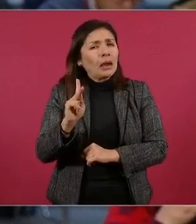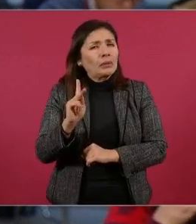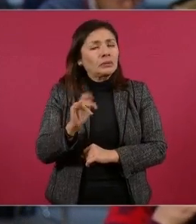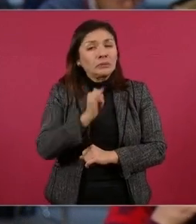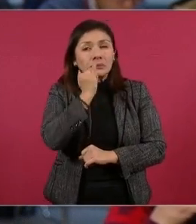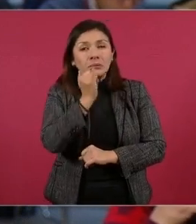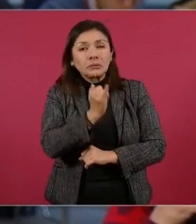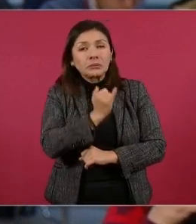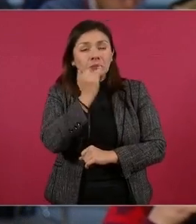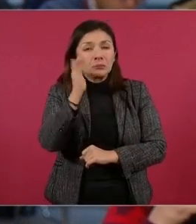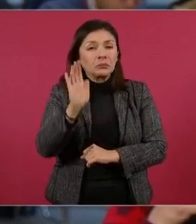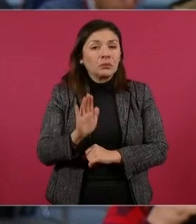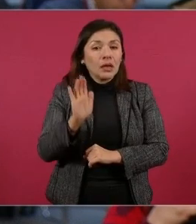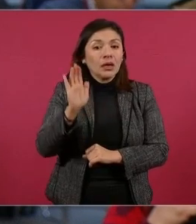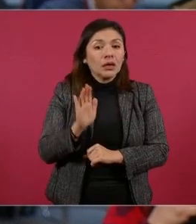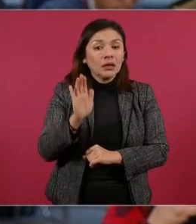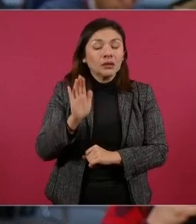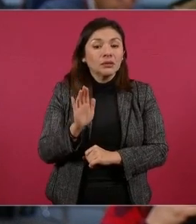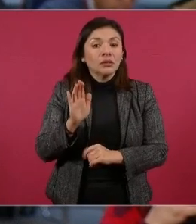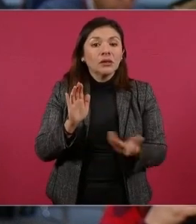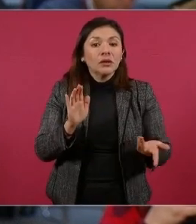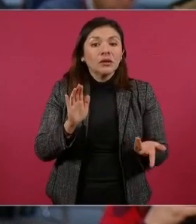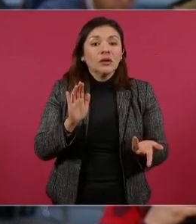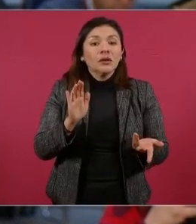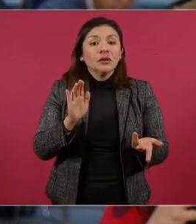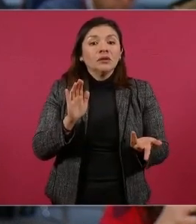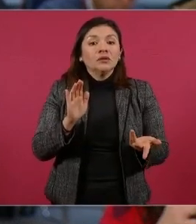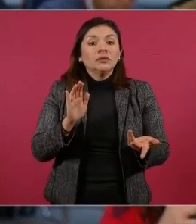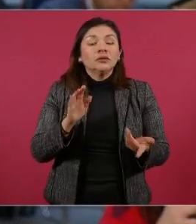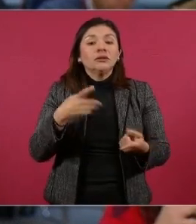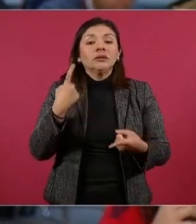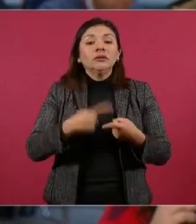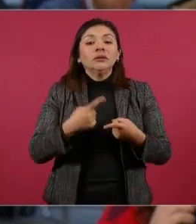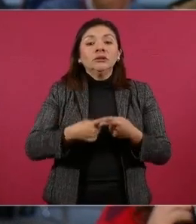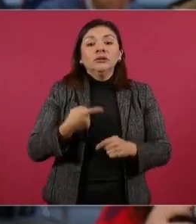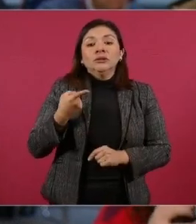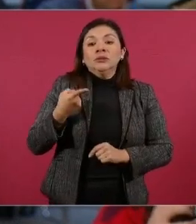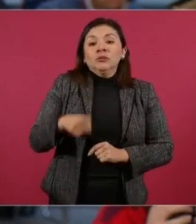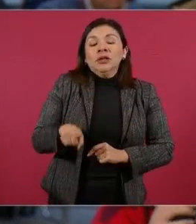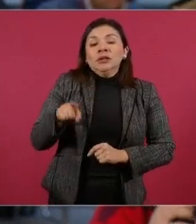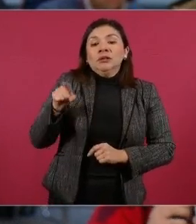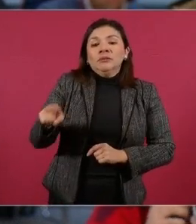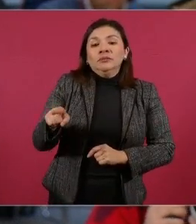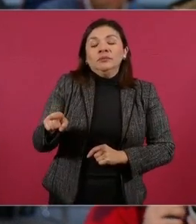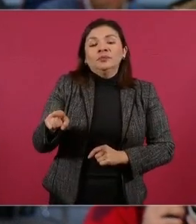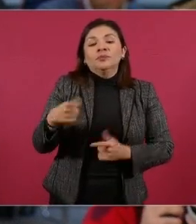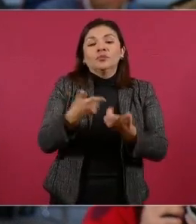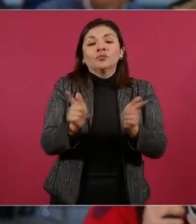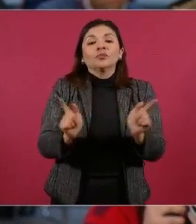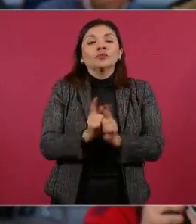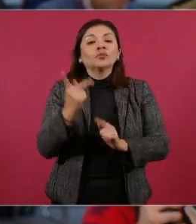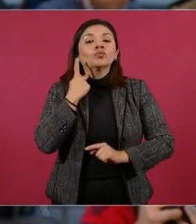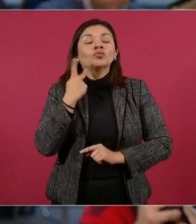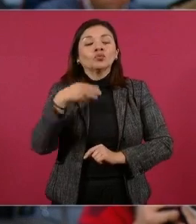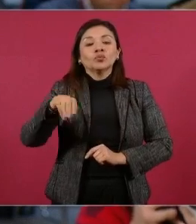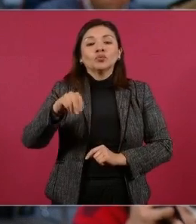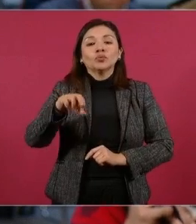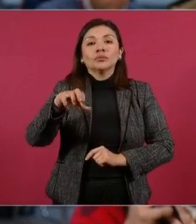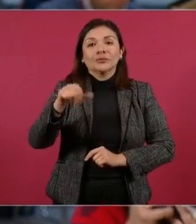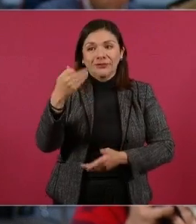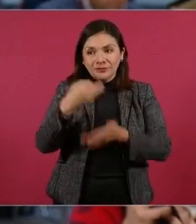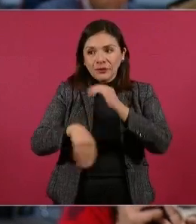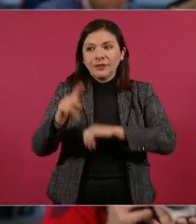que son las eh Eh pues las indicaciones en en morena no la tomaron en cuenta